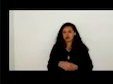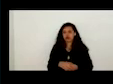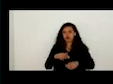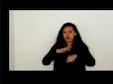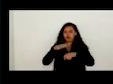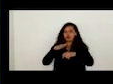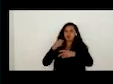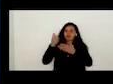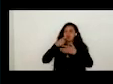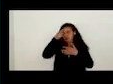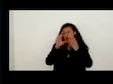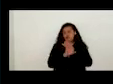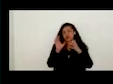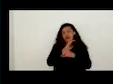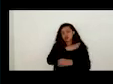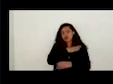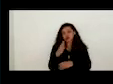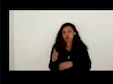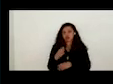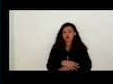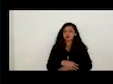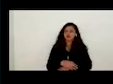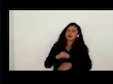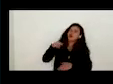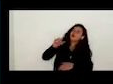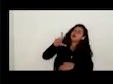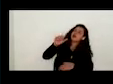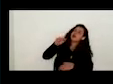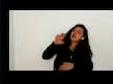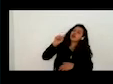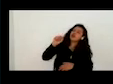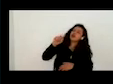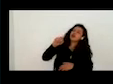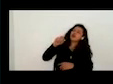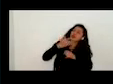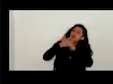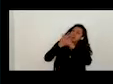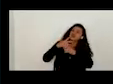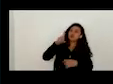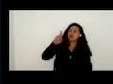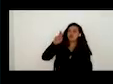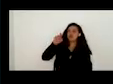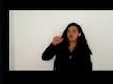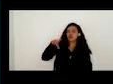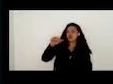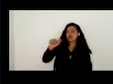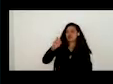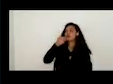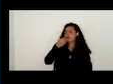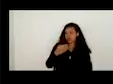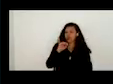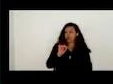cuanto a nutrientes? Nos comenta Marlene que proteína. Proteína, correcto. ¿Y